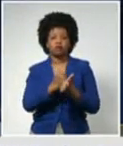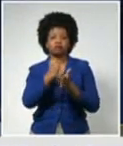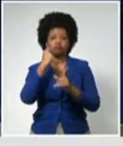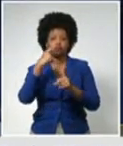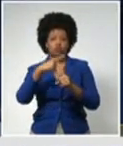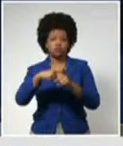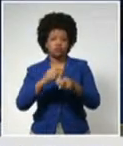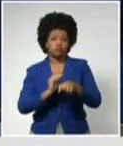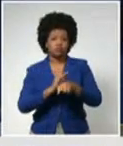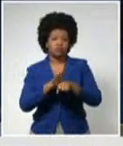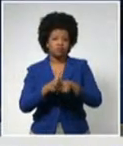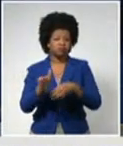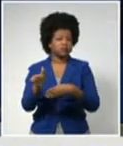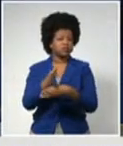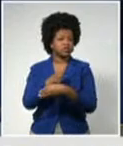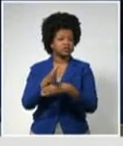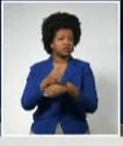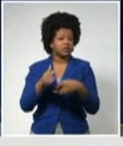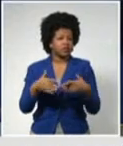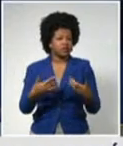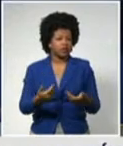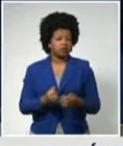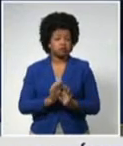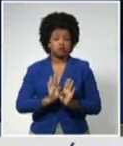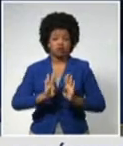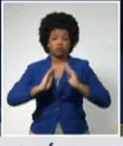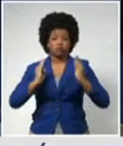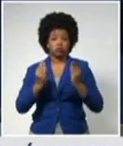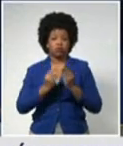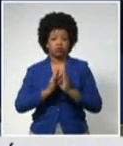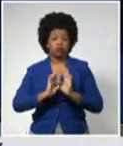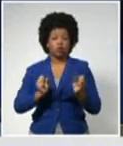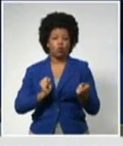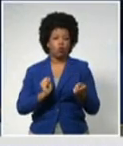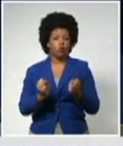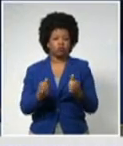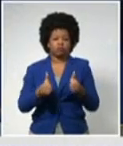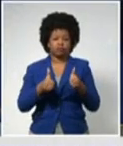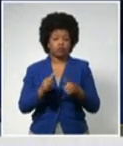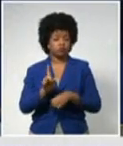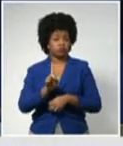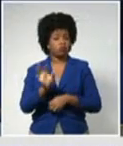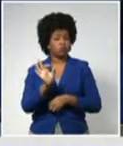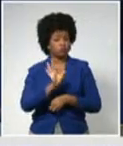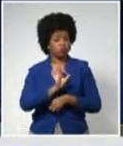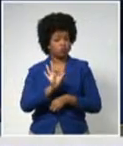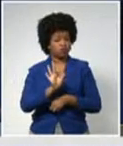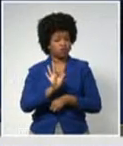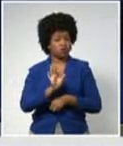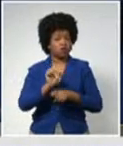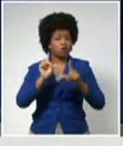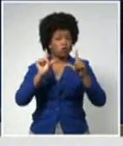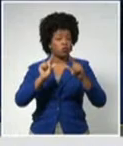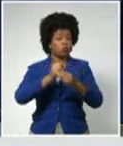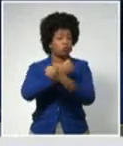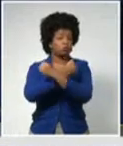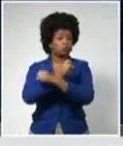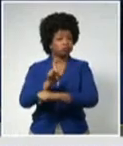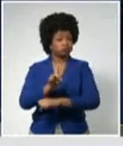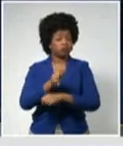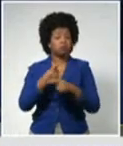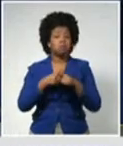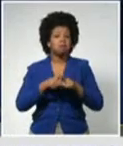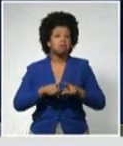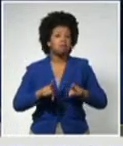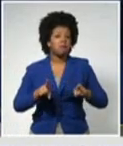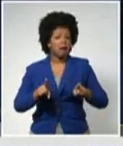que no es que esté totalmente controlado ni que hayamos disminuido el riesgo, pero de